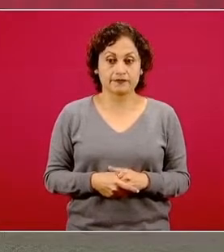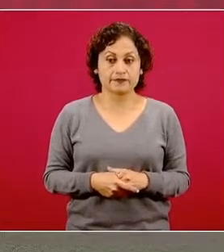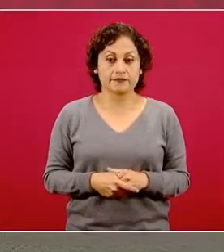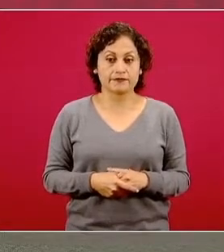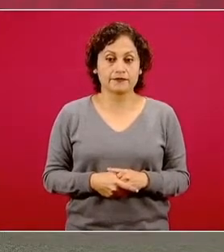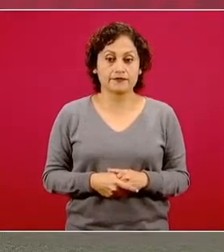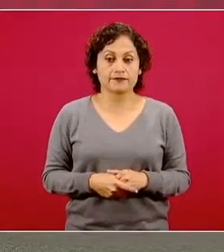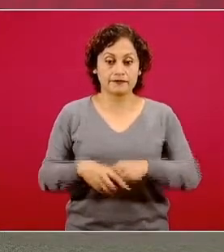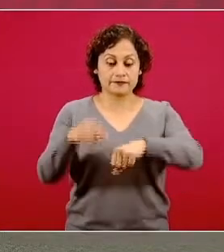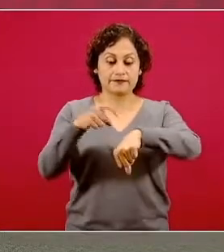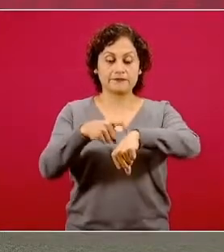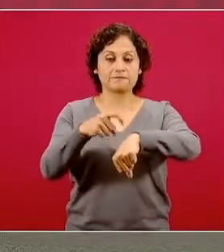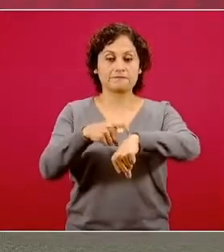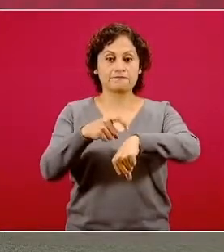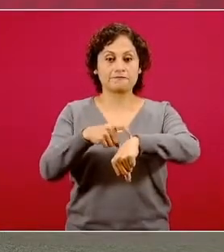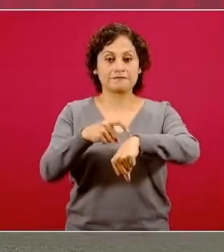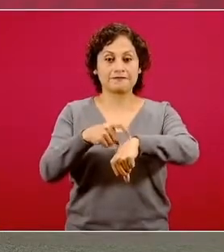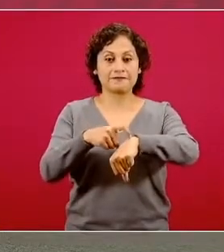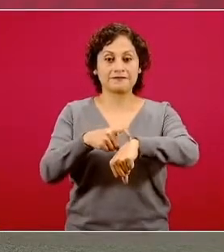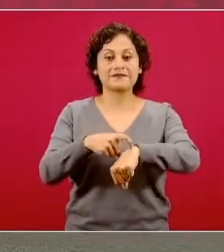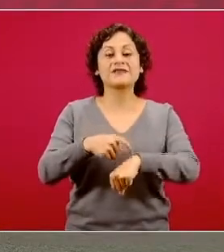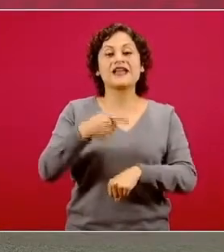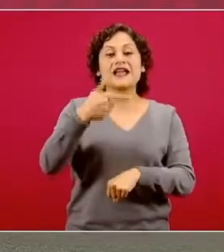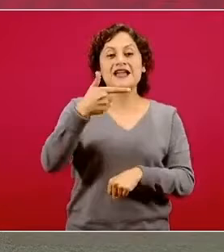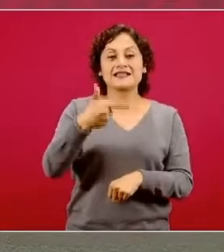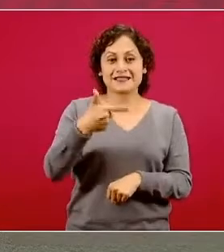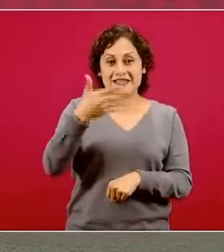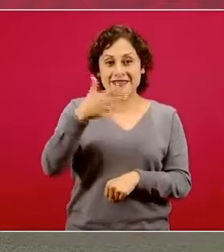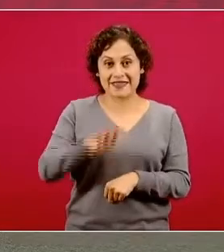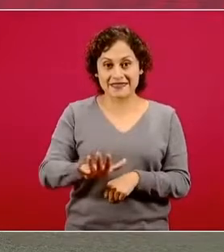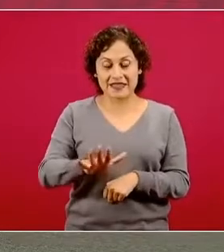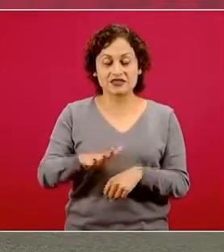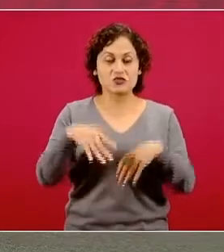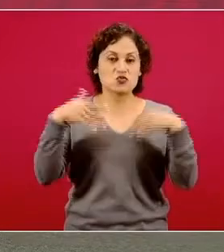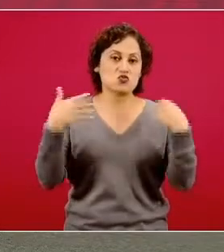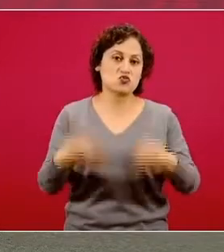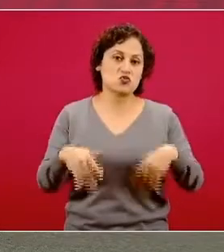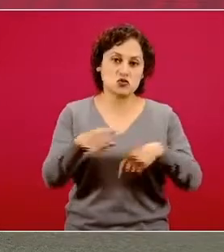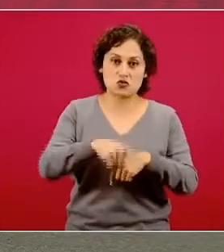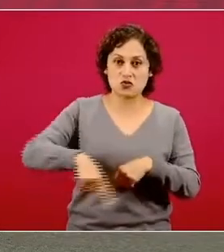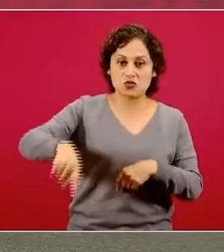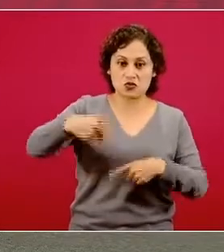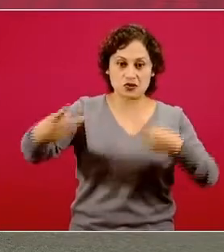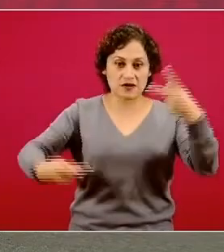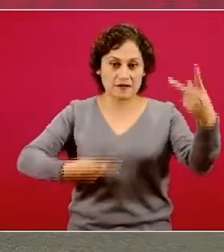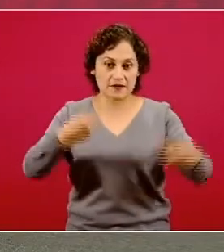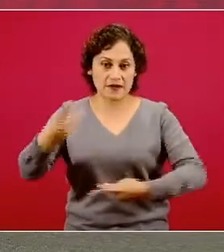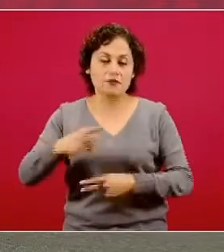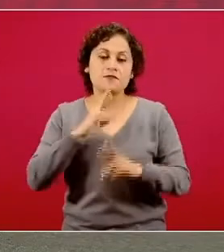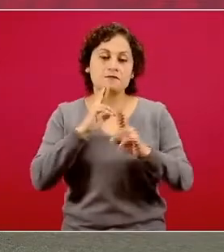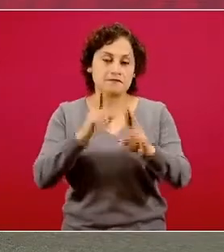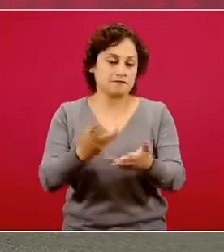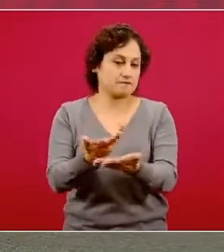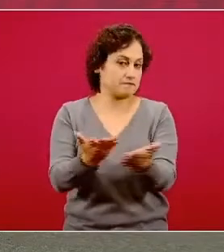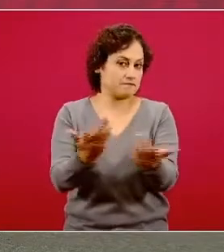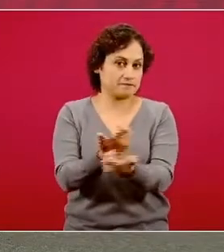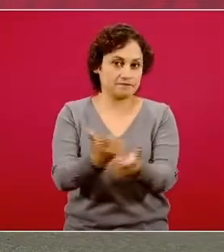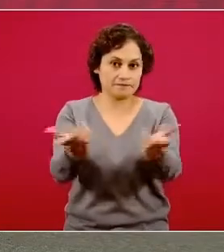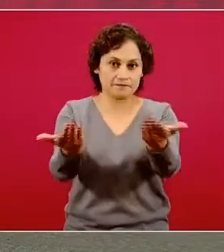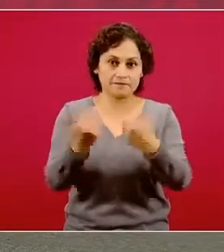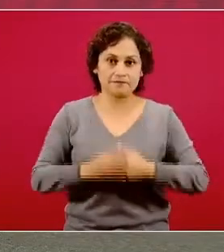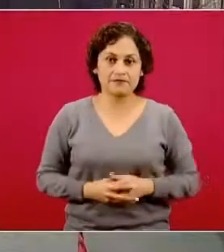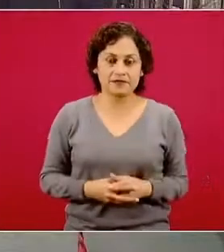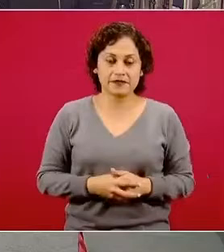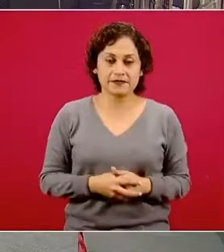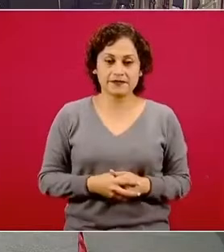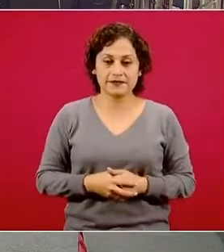Bien, son las 19:10. Tenemos un poquito de tiempo para hacer las preguntas que todos ustedes quieran. Muchas gracias. Adelante, por